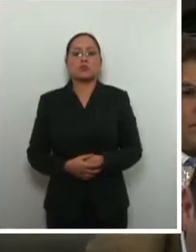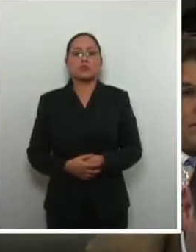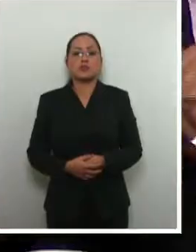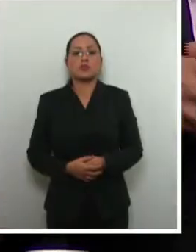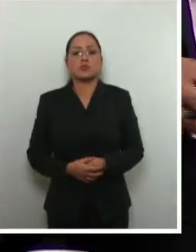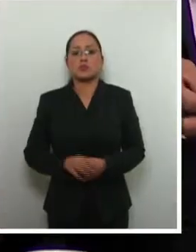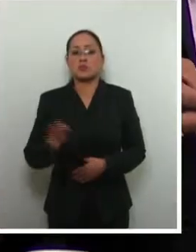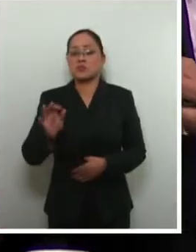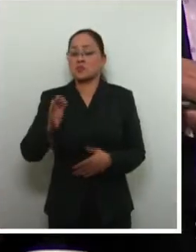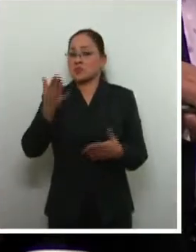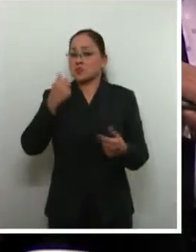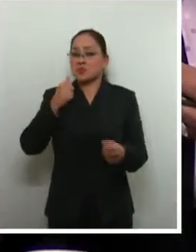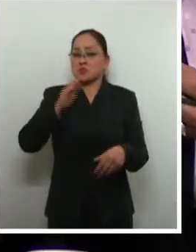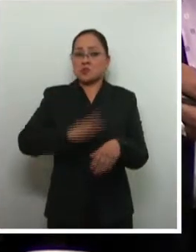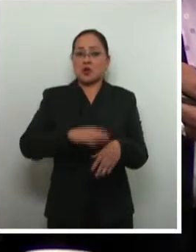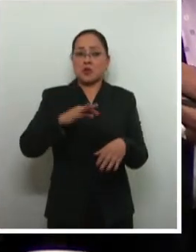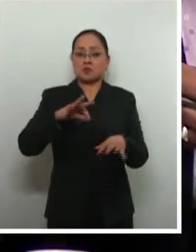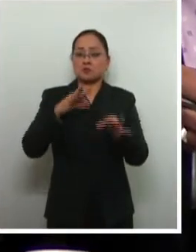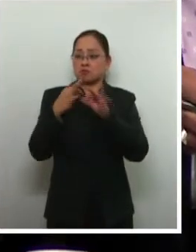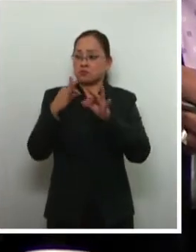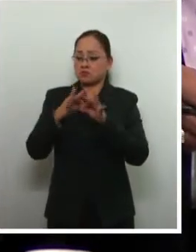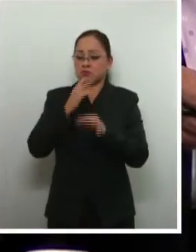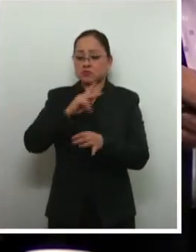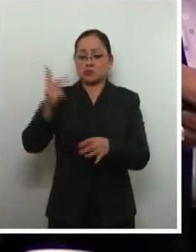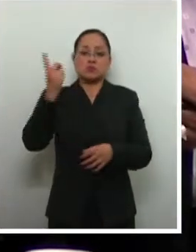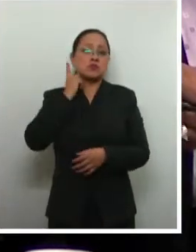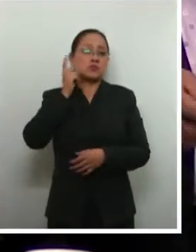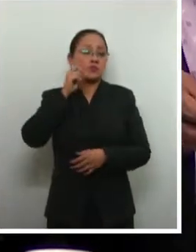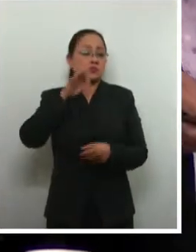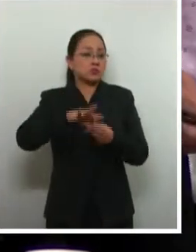Ya no falta ningún diputado, ¿verdad?